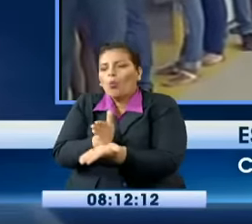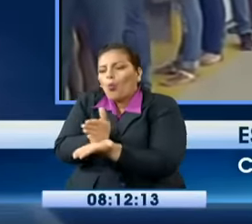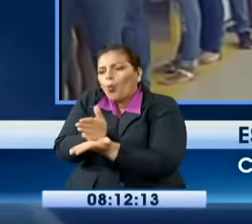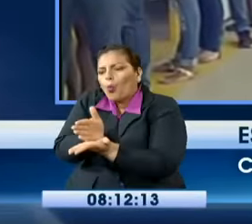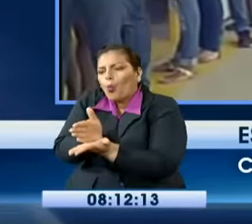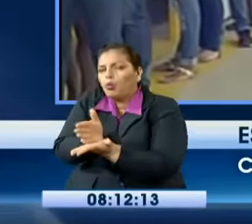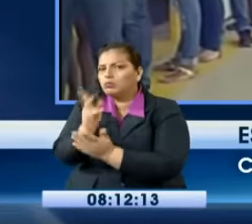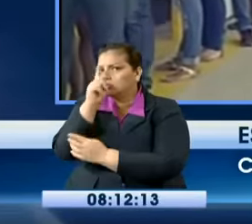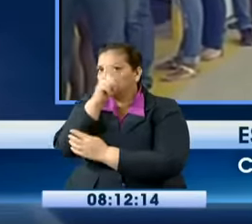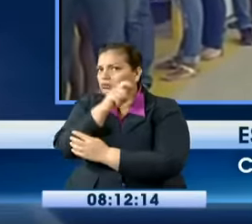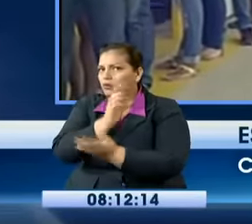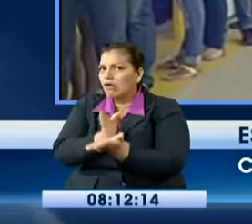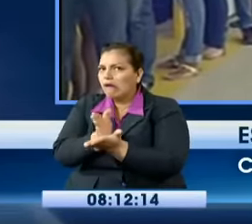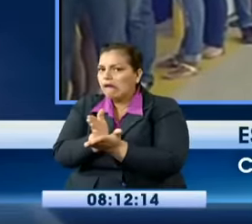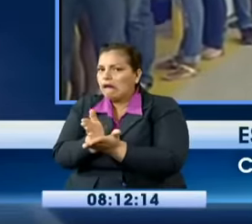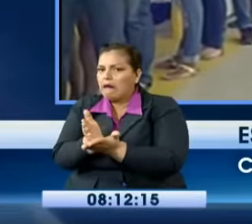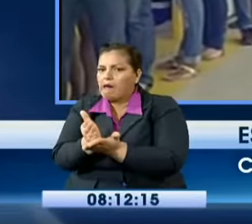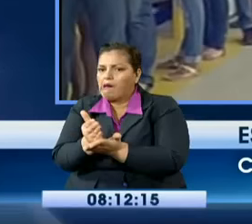mira el diente, así no es.